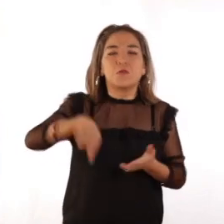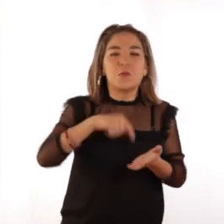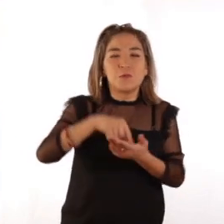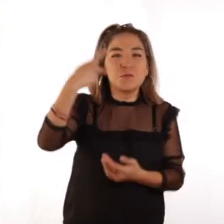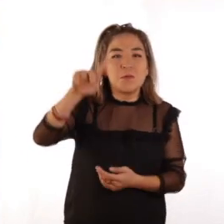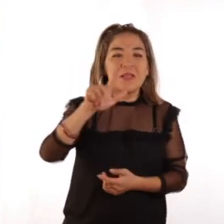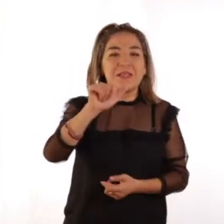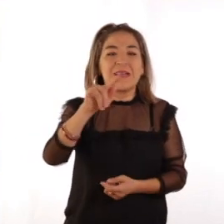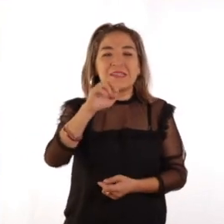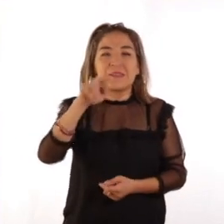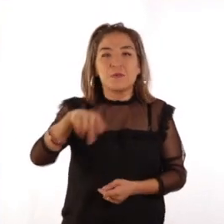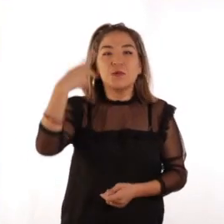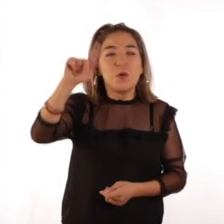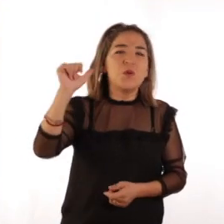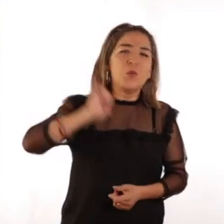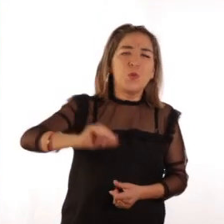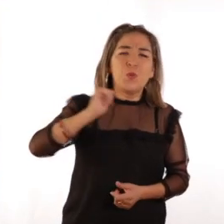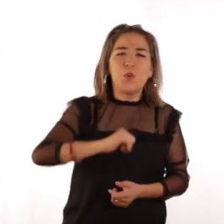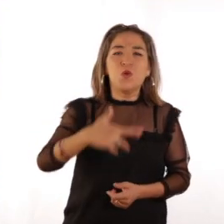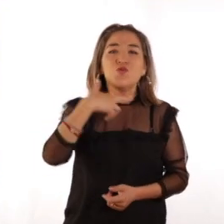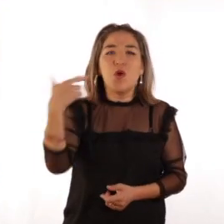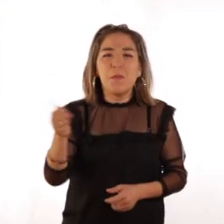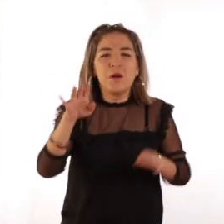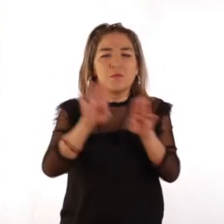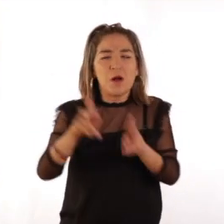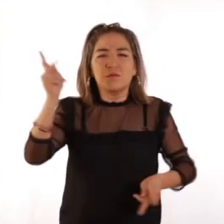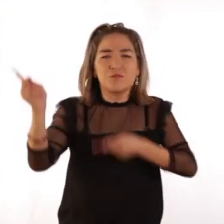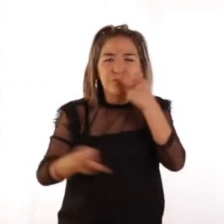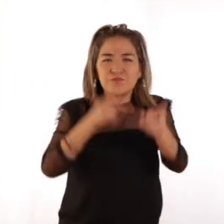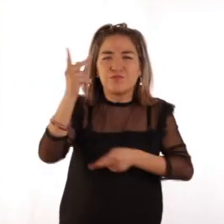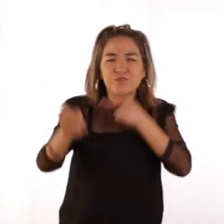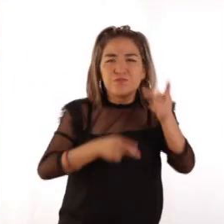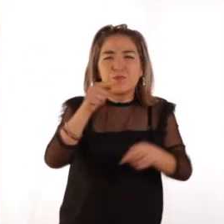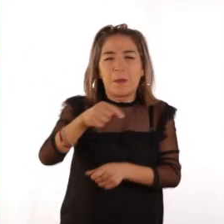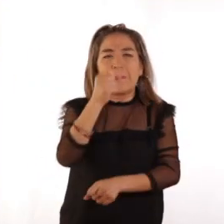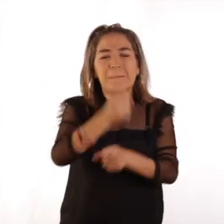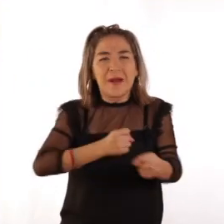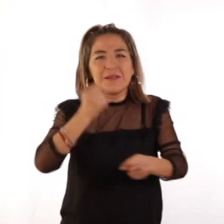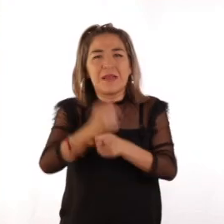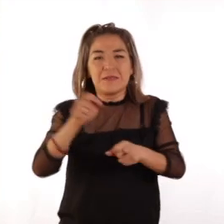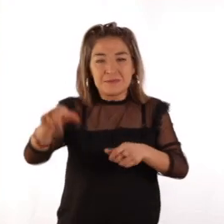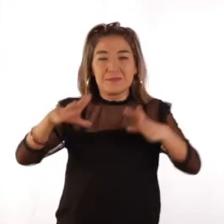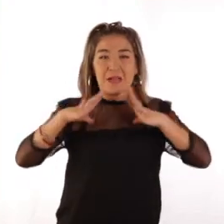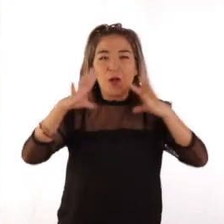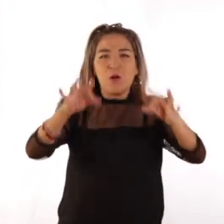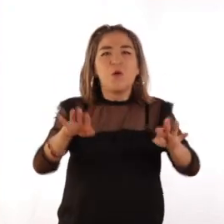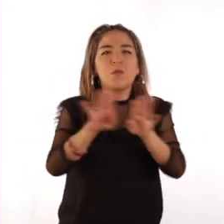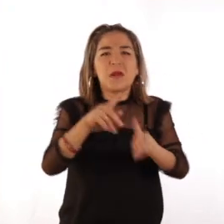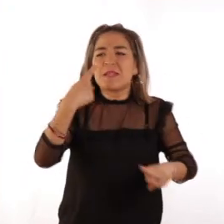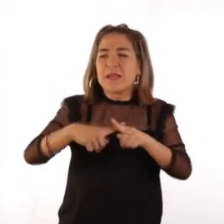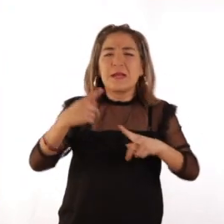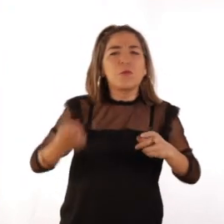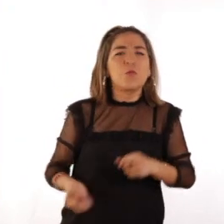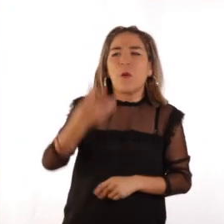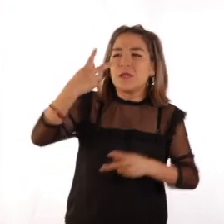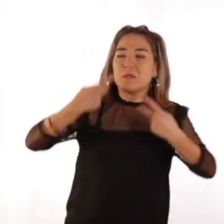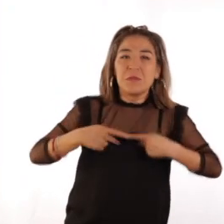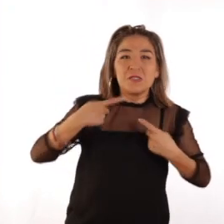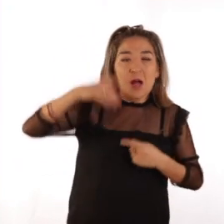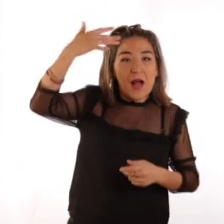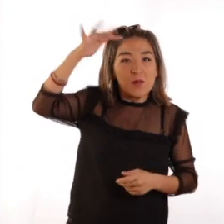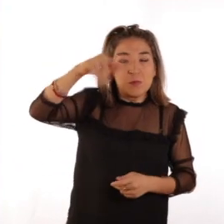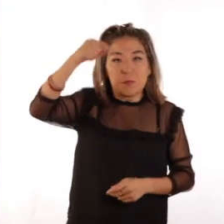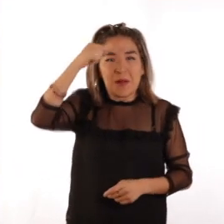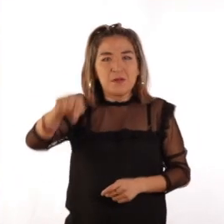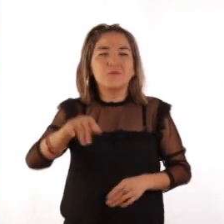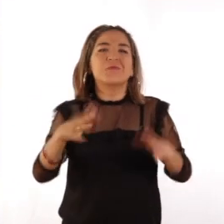latina, debido a que fueron los antiguos romanos los que comenzaron esta práctica para mantener una lista de los hombres adultos